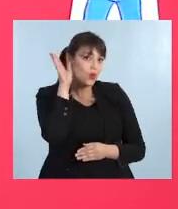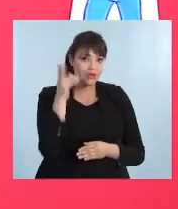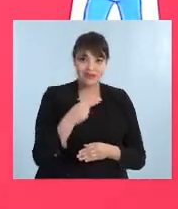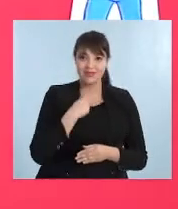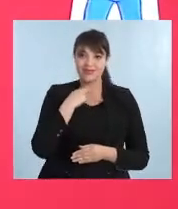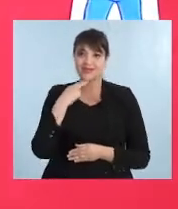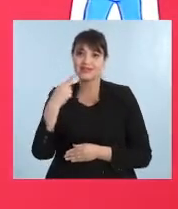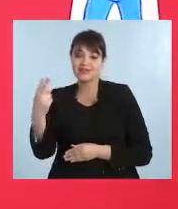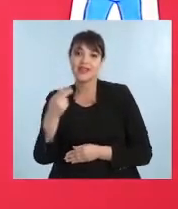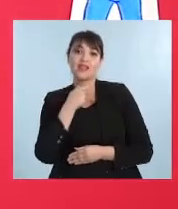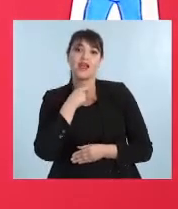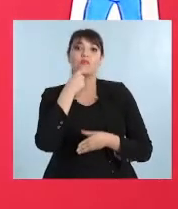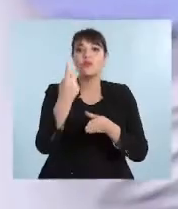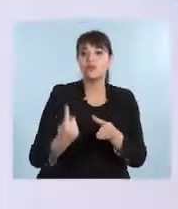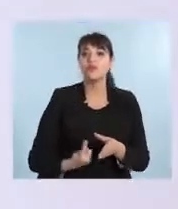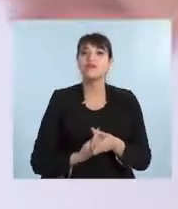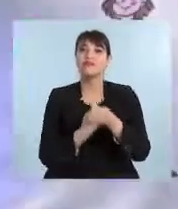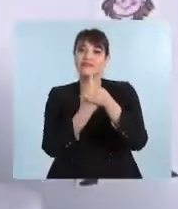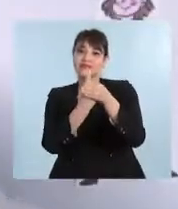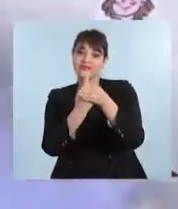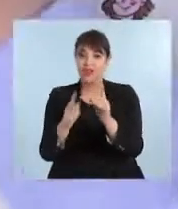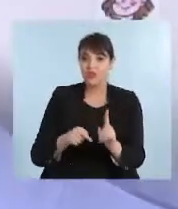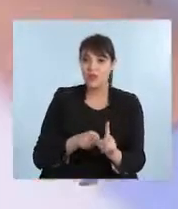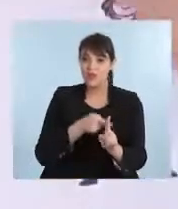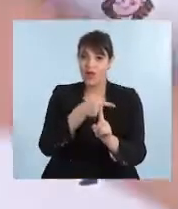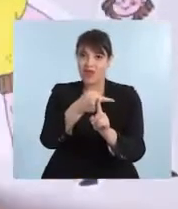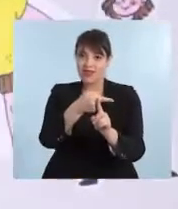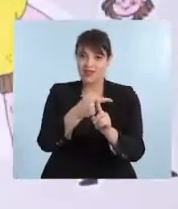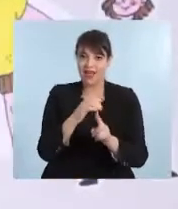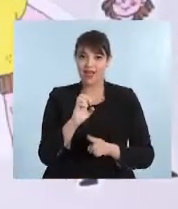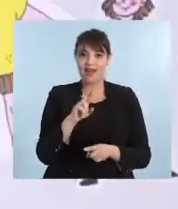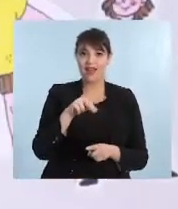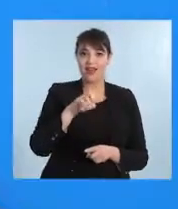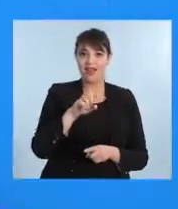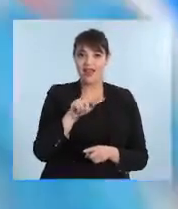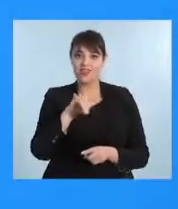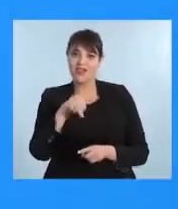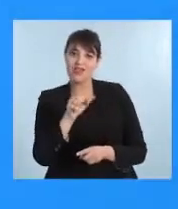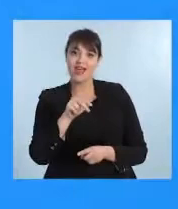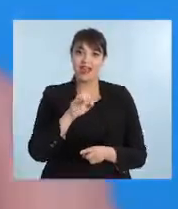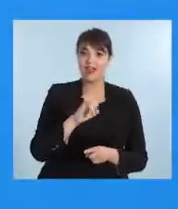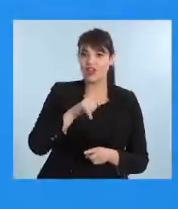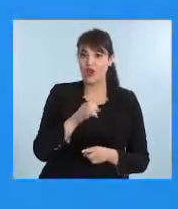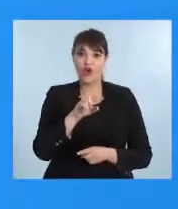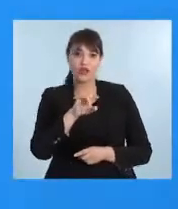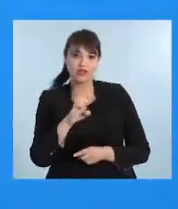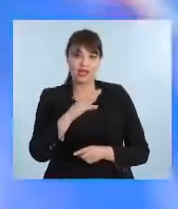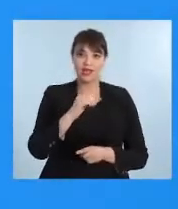Estamos aquí, escucha mi voz. Queremos que tú estés y subes tu valor. El resto,